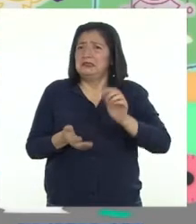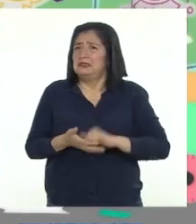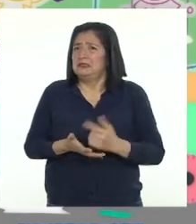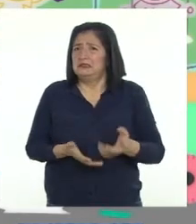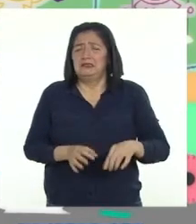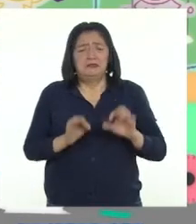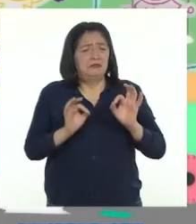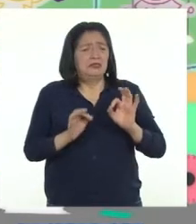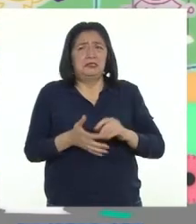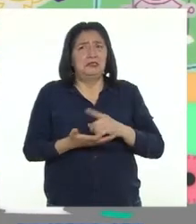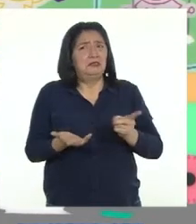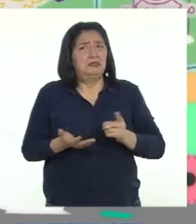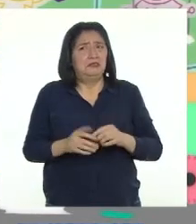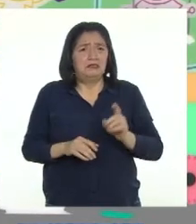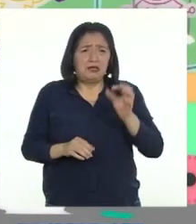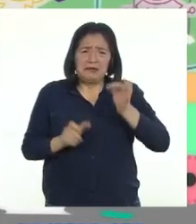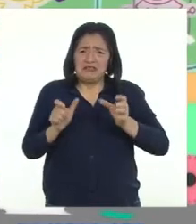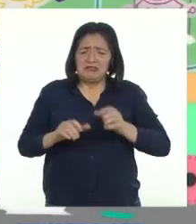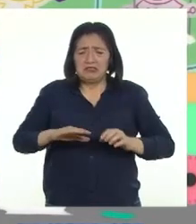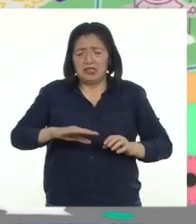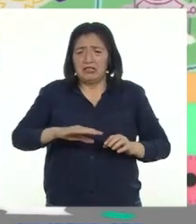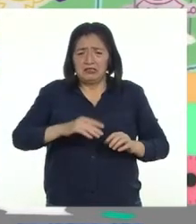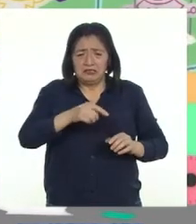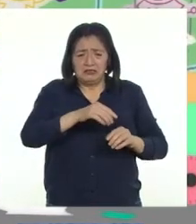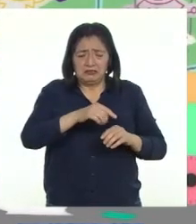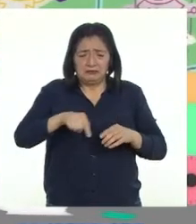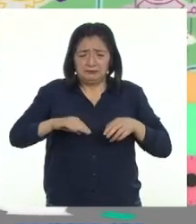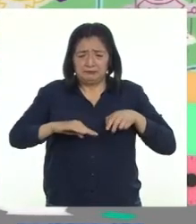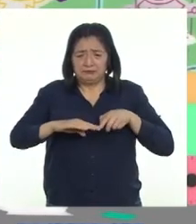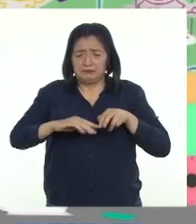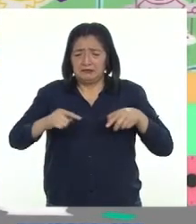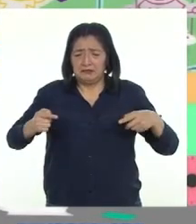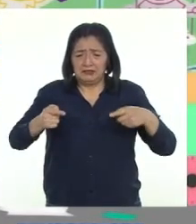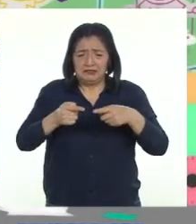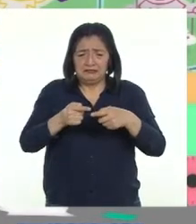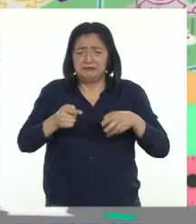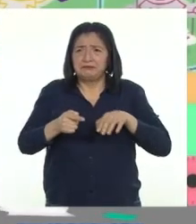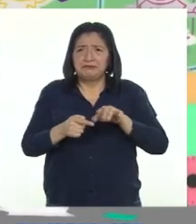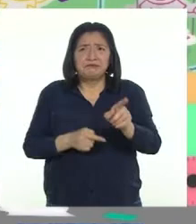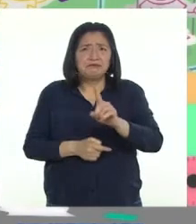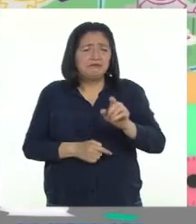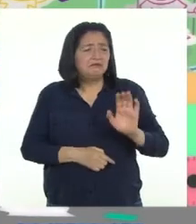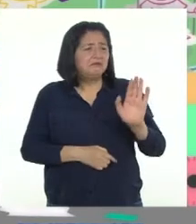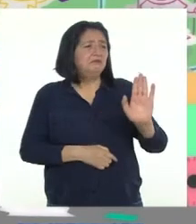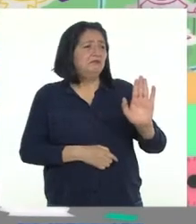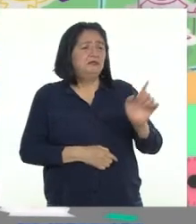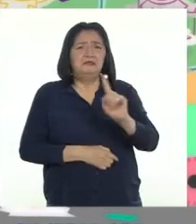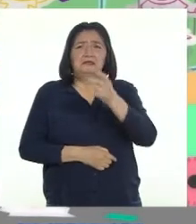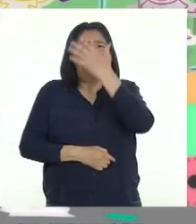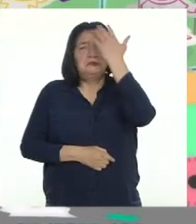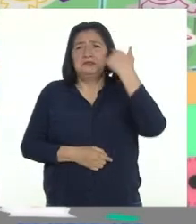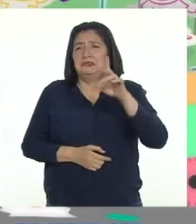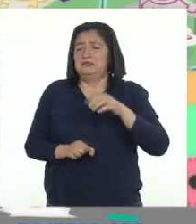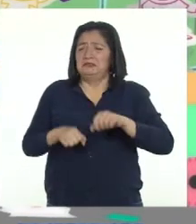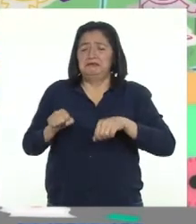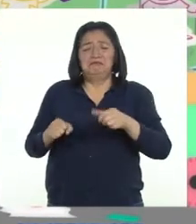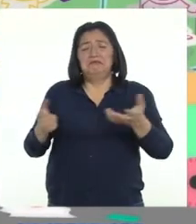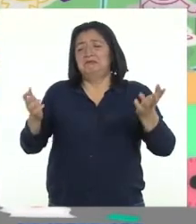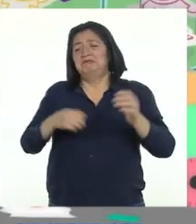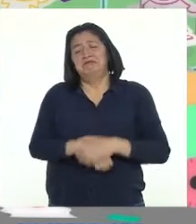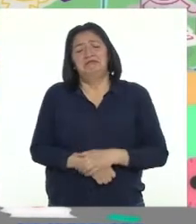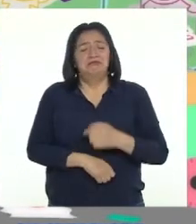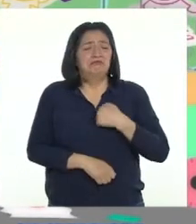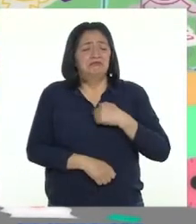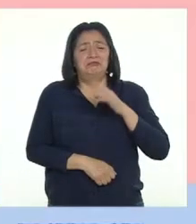peligroso. Nadie cruza por el paso peatonal. Este pare no lo obedece ni el que va en bicicleta. De verdad, quiero que